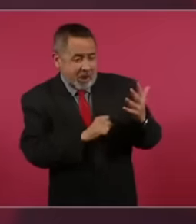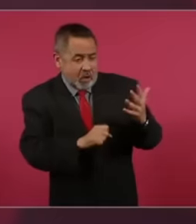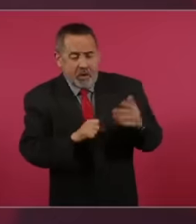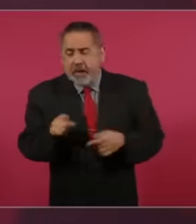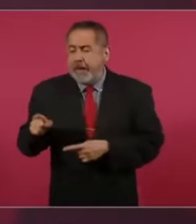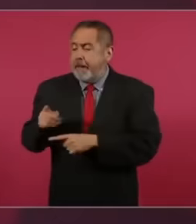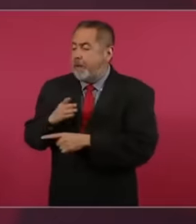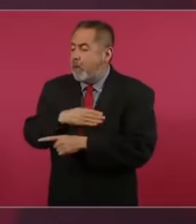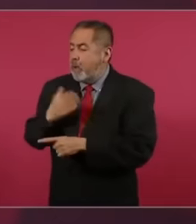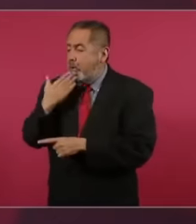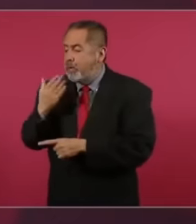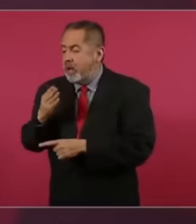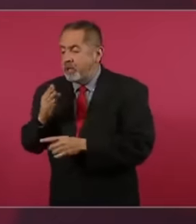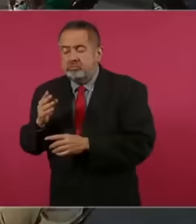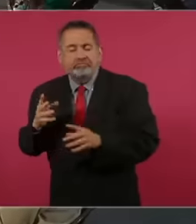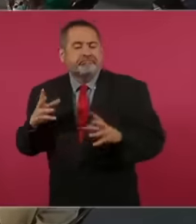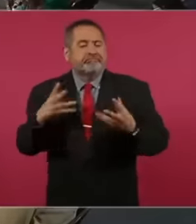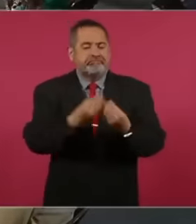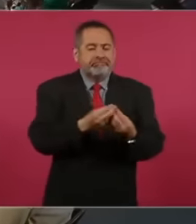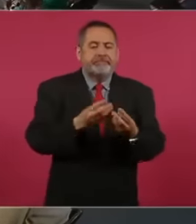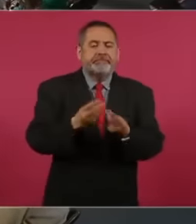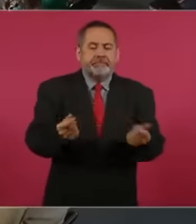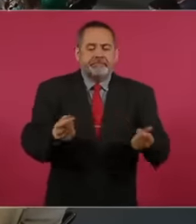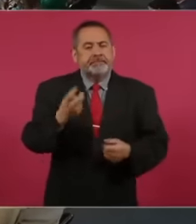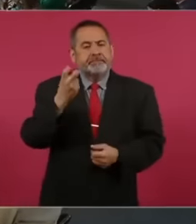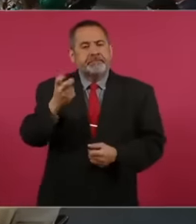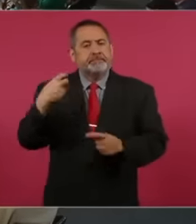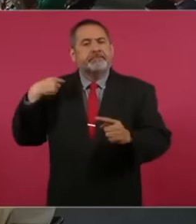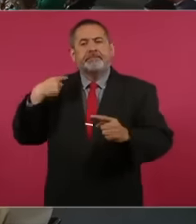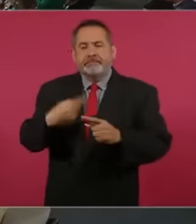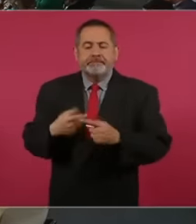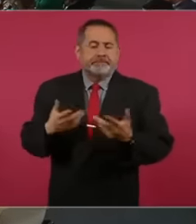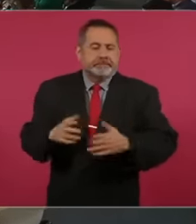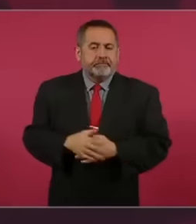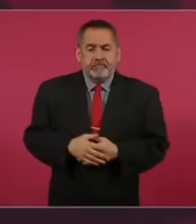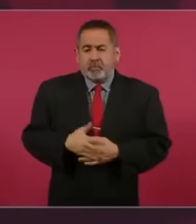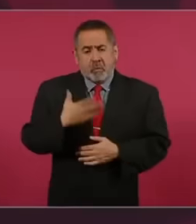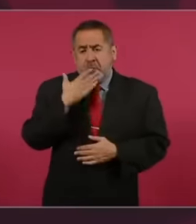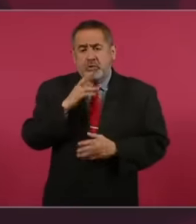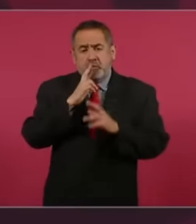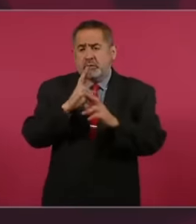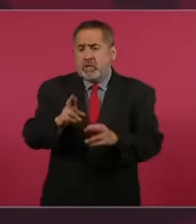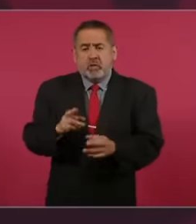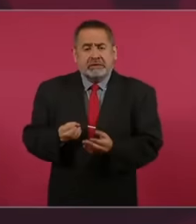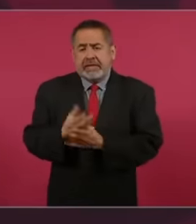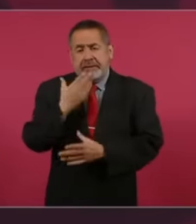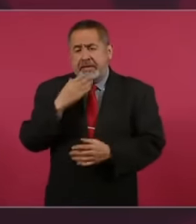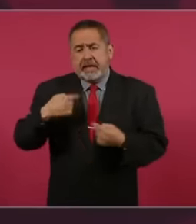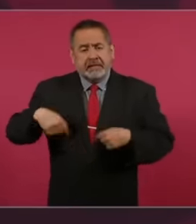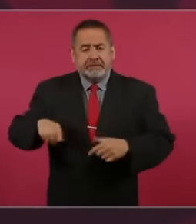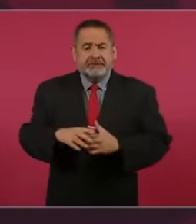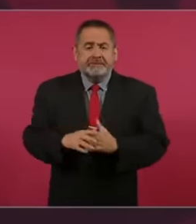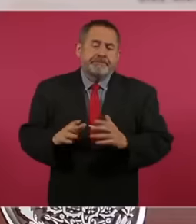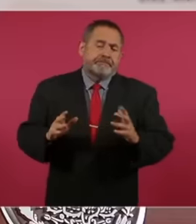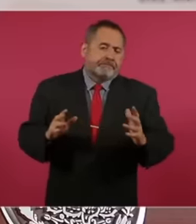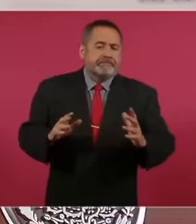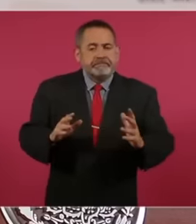y es lo que venimos llevando a cabo y nos ha dado resultado.